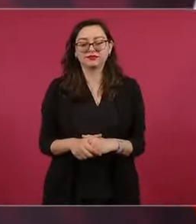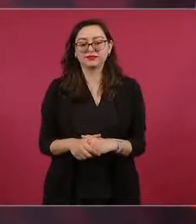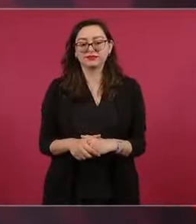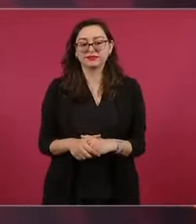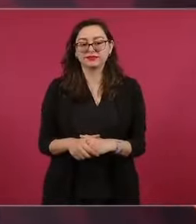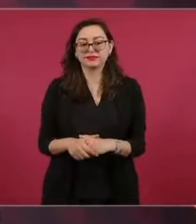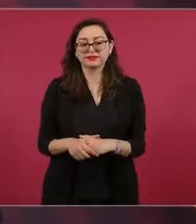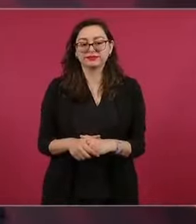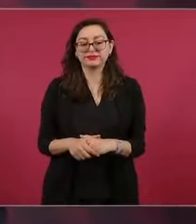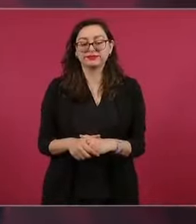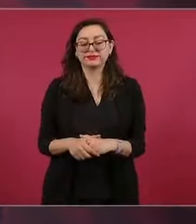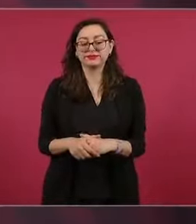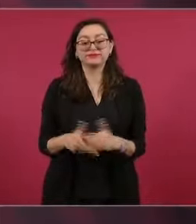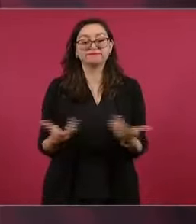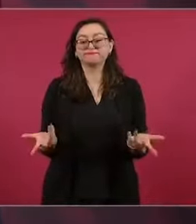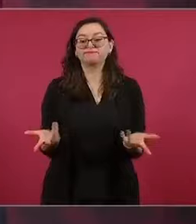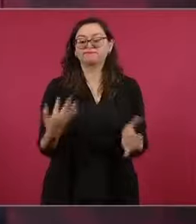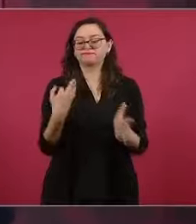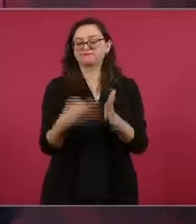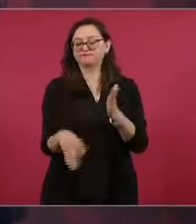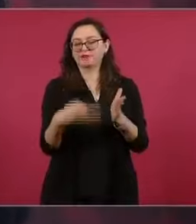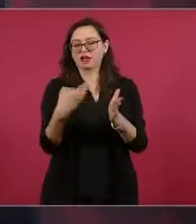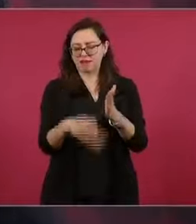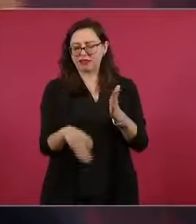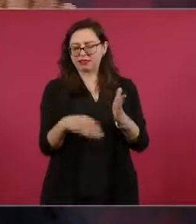No tengo el dato, pero